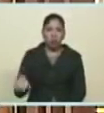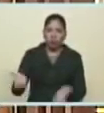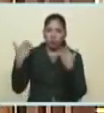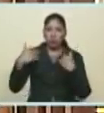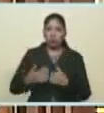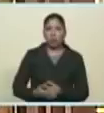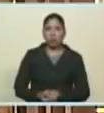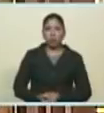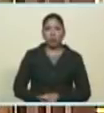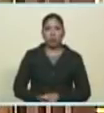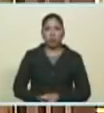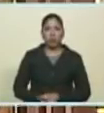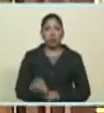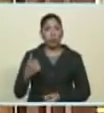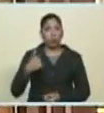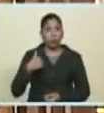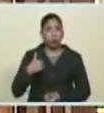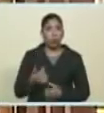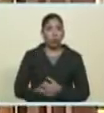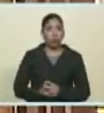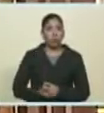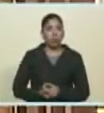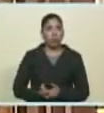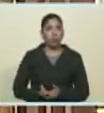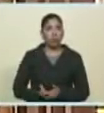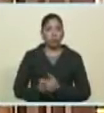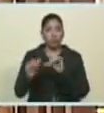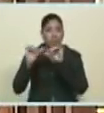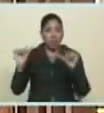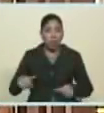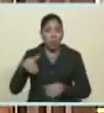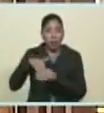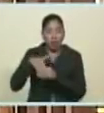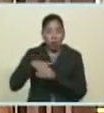El Consejo Nacional Electoral está llamando a un proceso electoral,